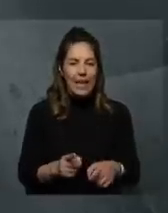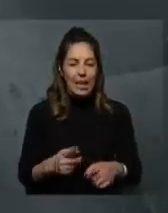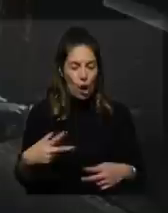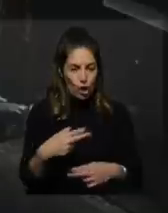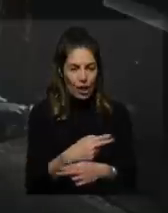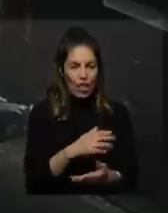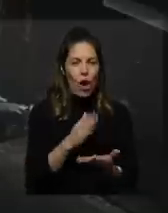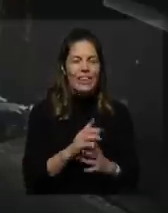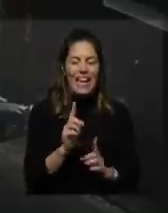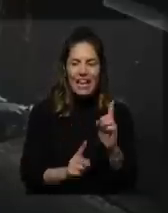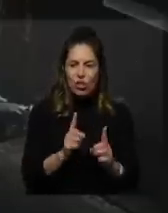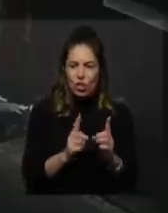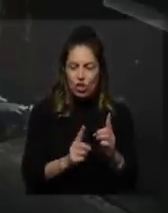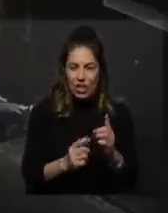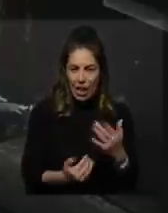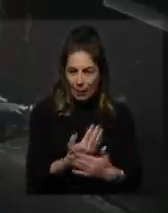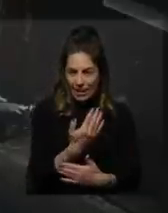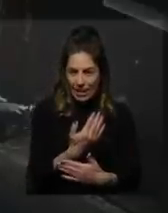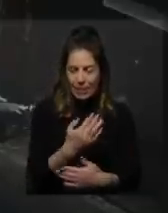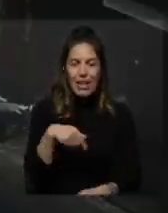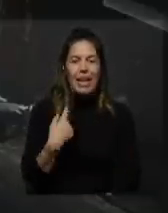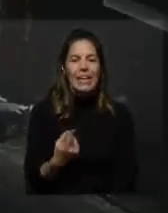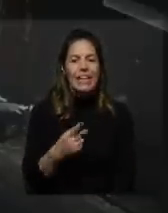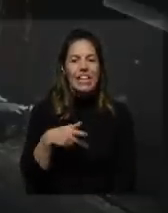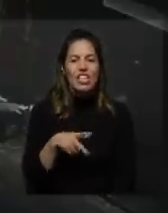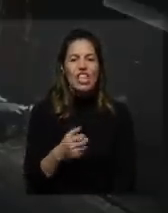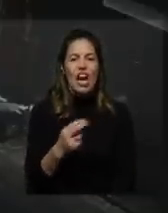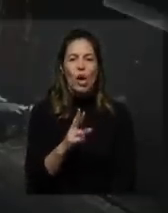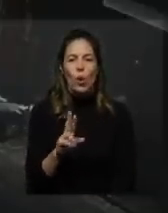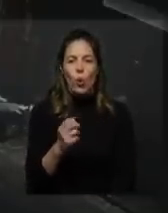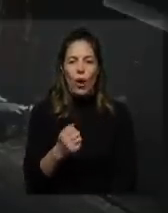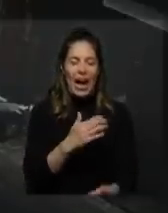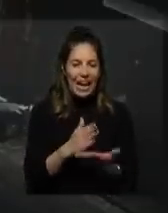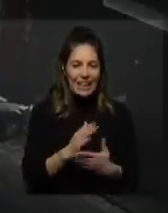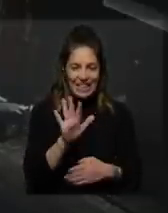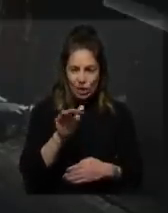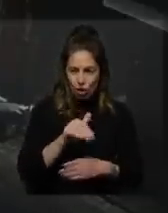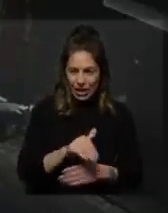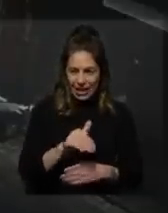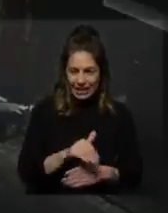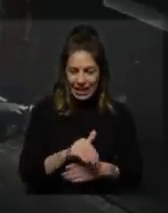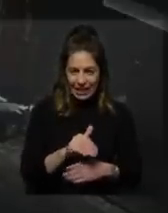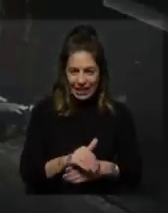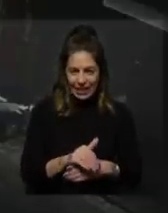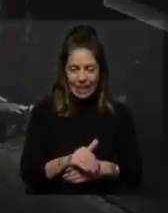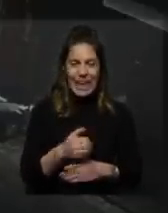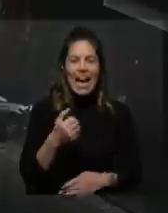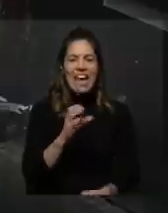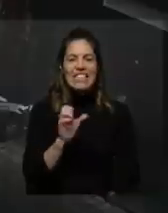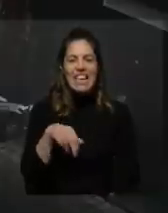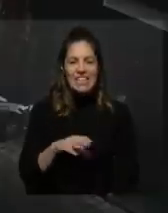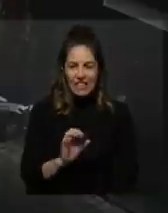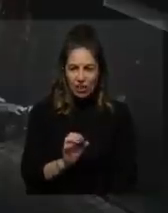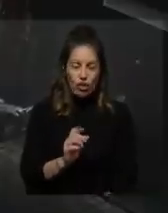las 11 de la mañana por carga y descarga y charú entre Magallanes y gaboto hasta las cinco de la tarde grito de asensio entre Bulevar artigas y Julia